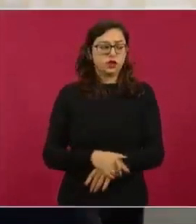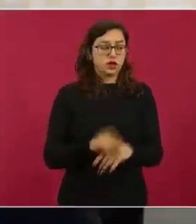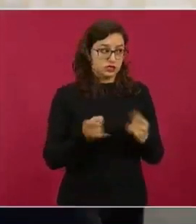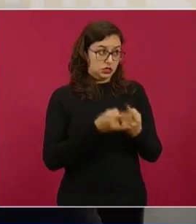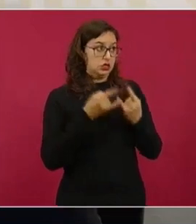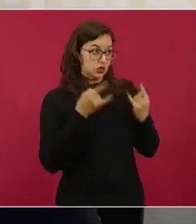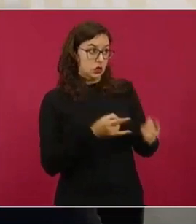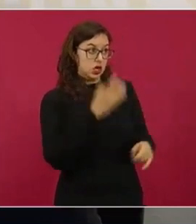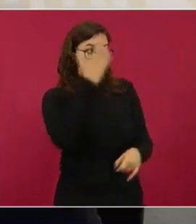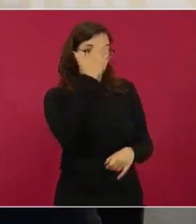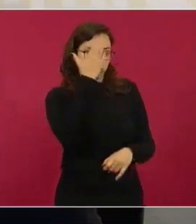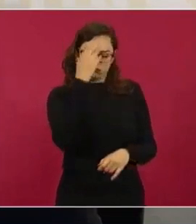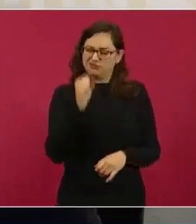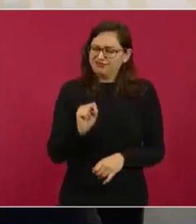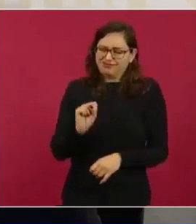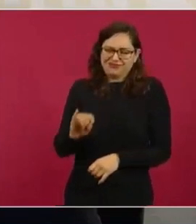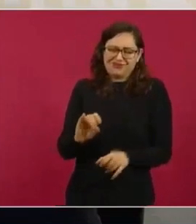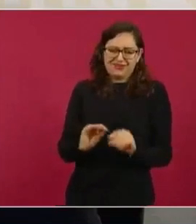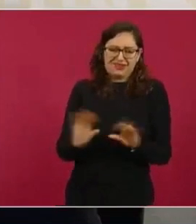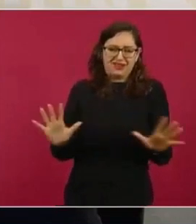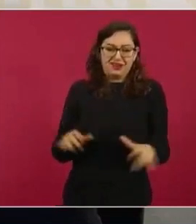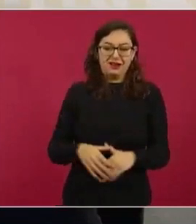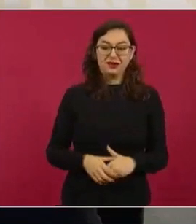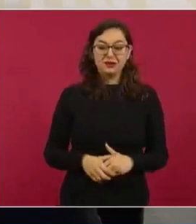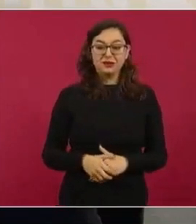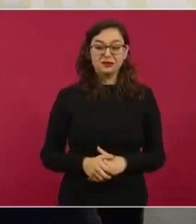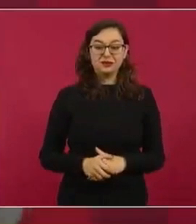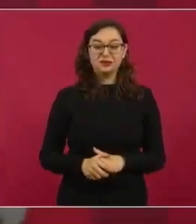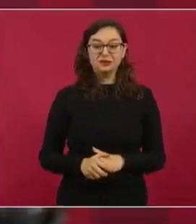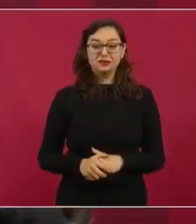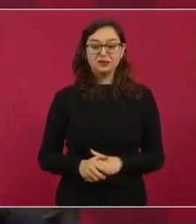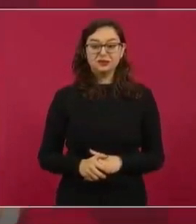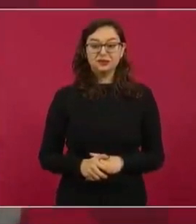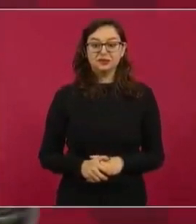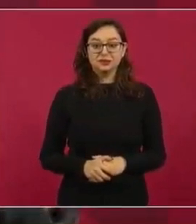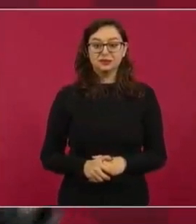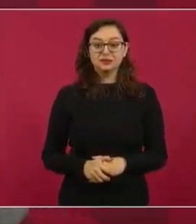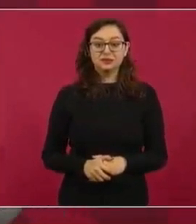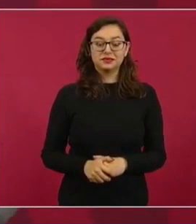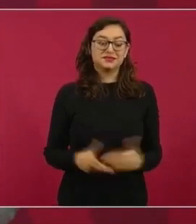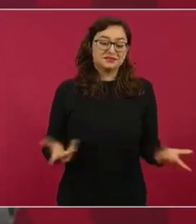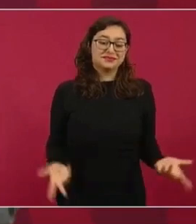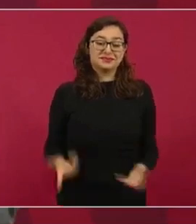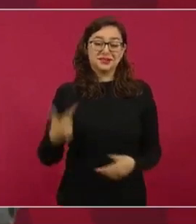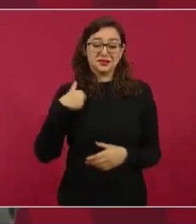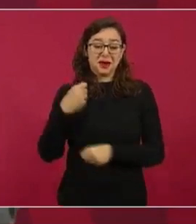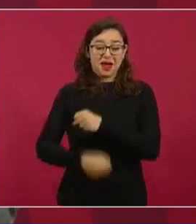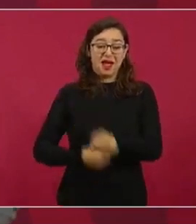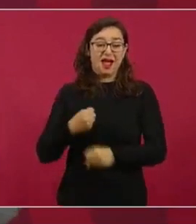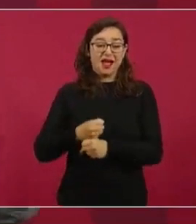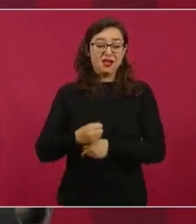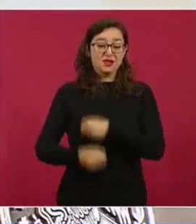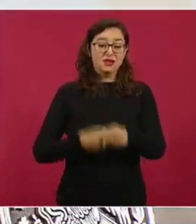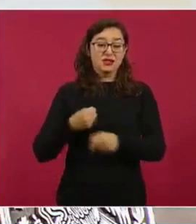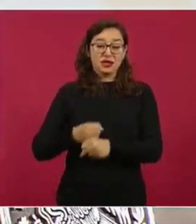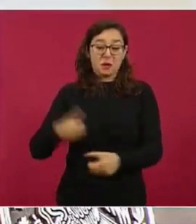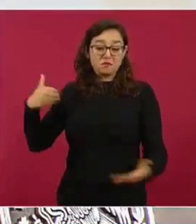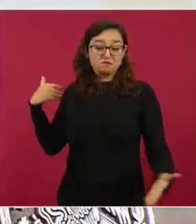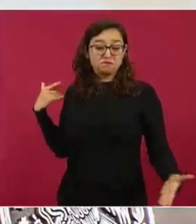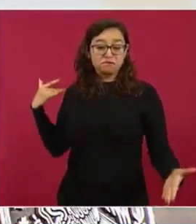desde luego. Es que lo tengo estudiado escribí un